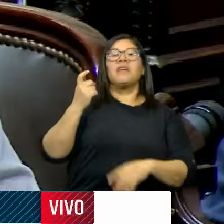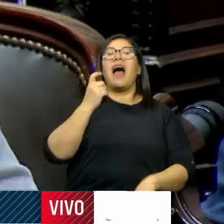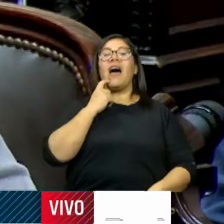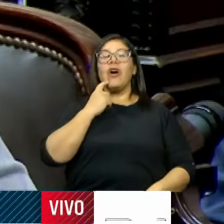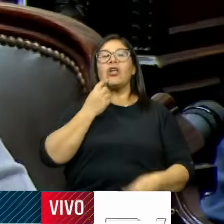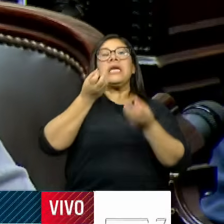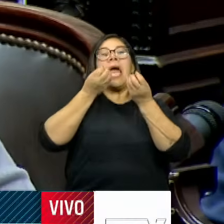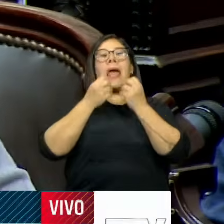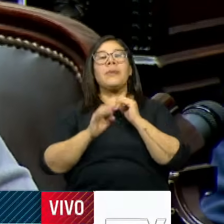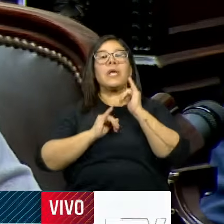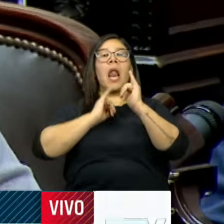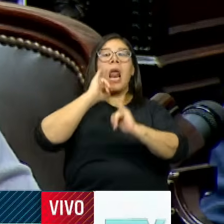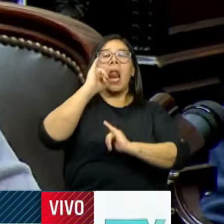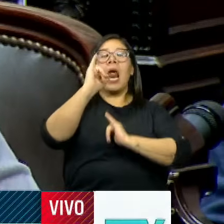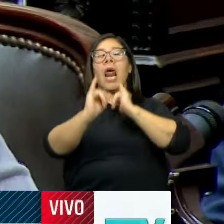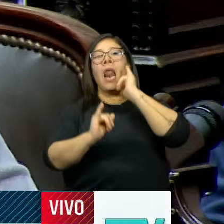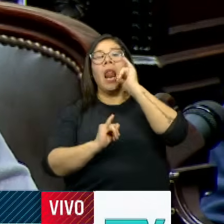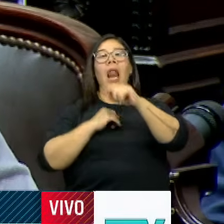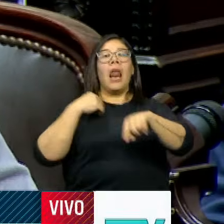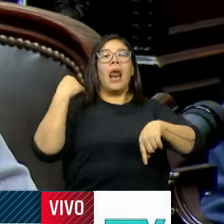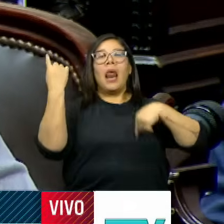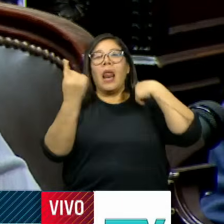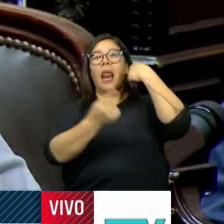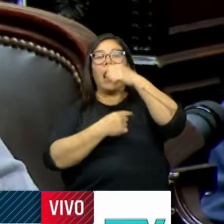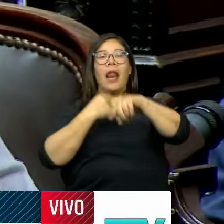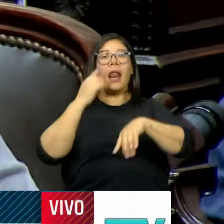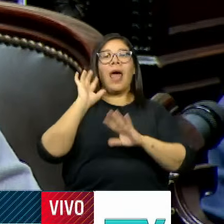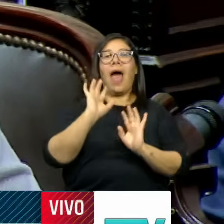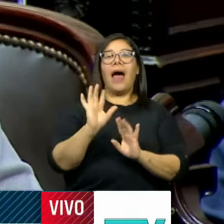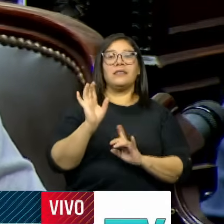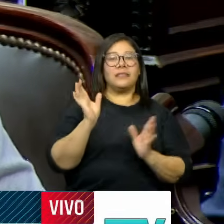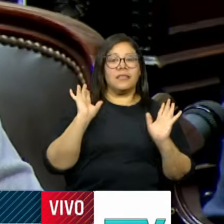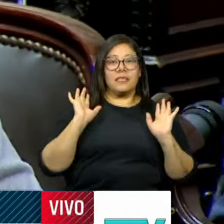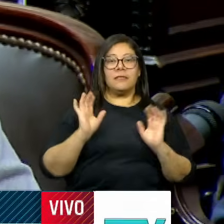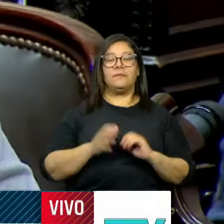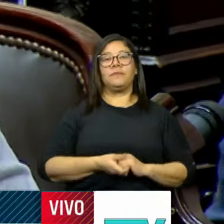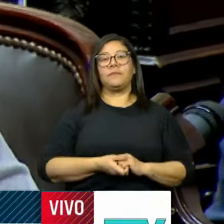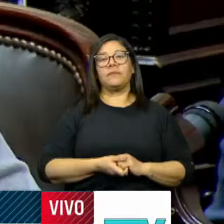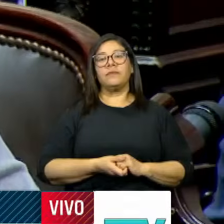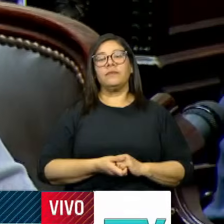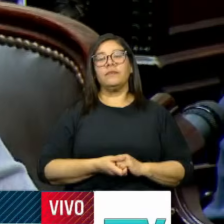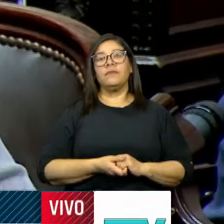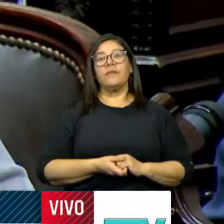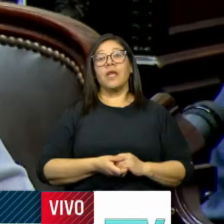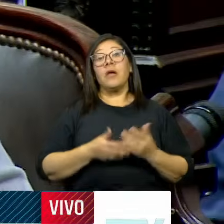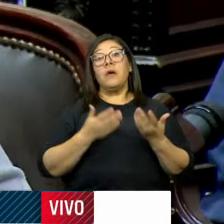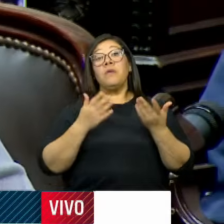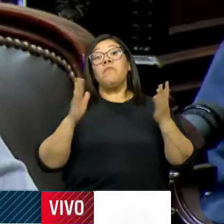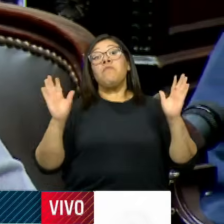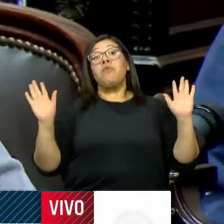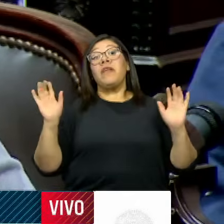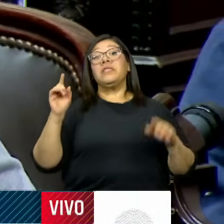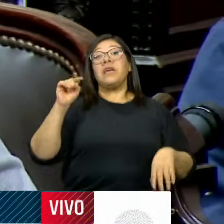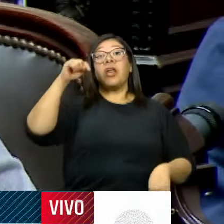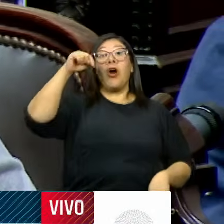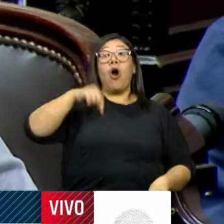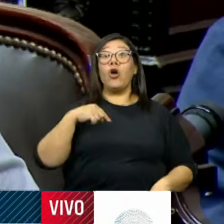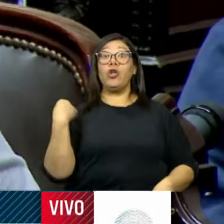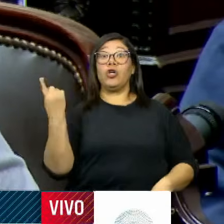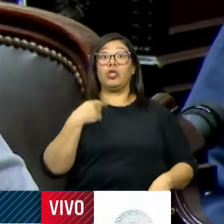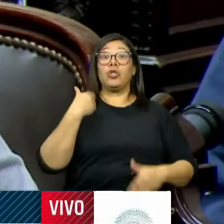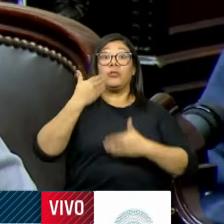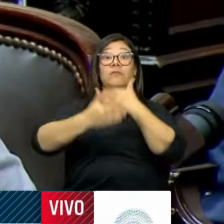Adorni y sigue girando sobre su propio círculo. Y quizá no es hoy el día en que nosotros podamos